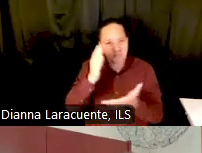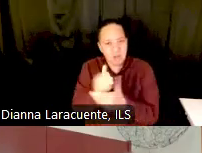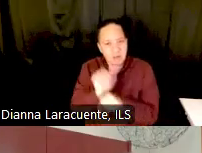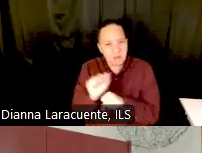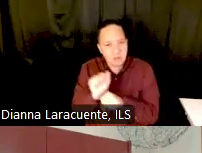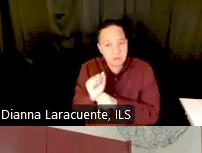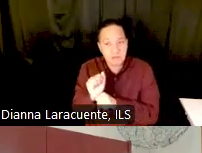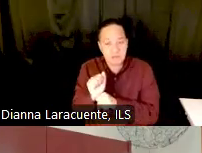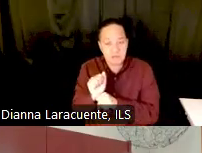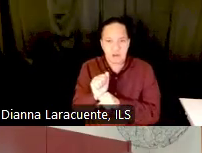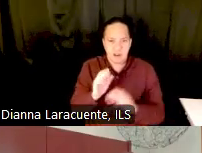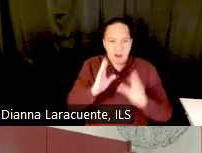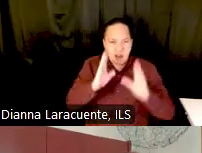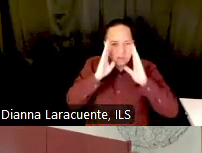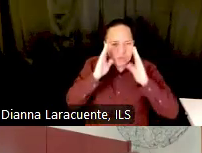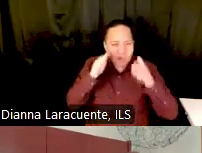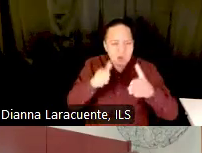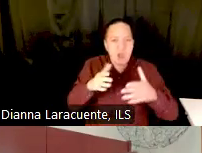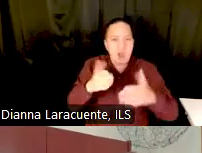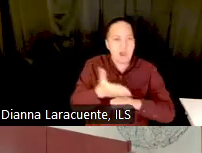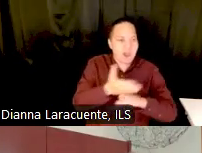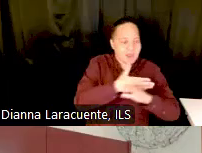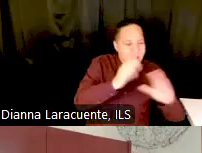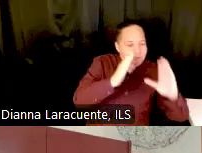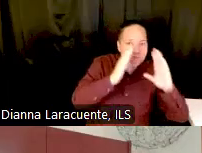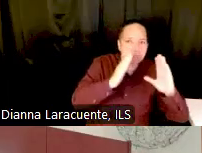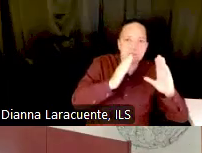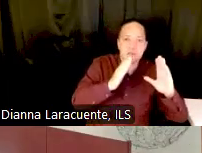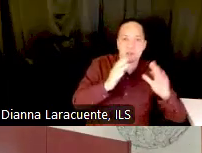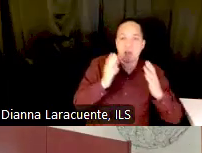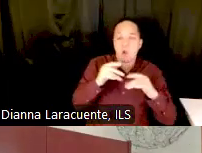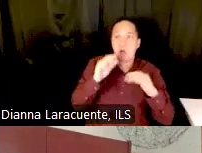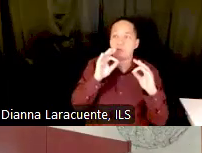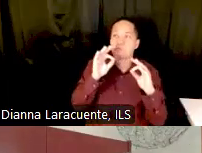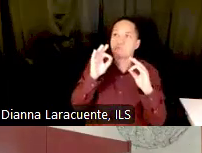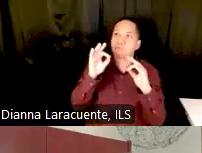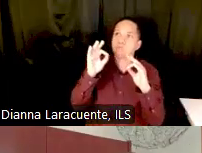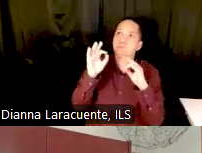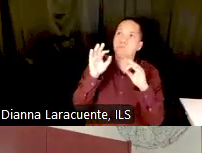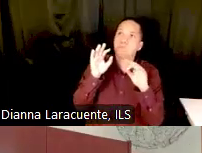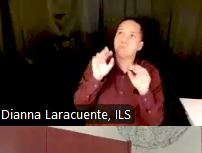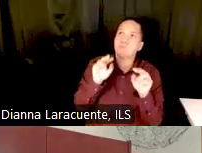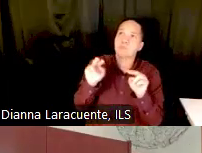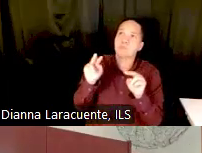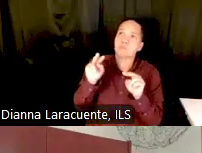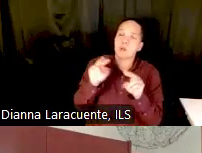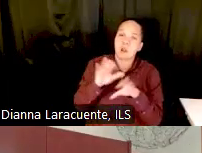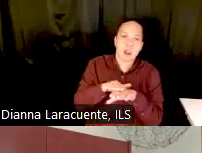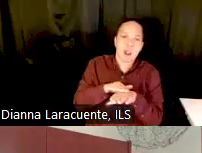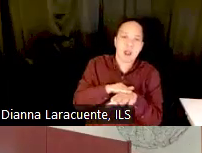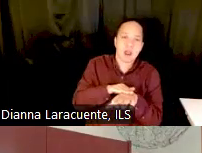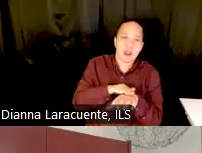La concentración, este niño antes se concentraba más en esto, ahora se me queda lelo, ahora está más lento en su